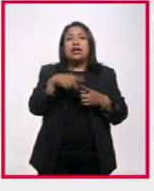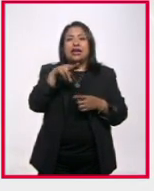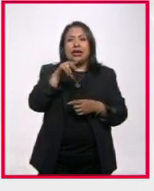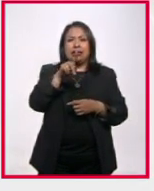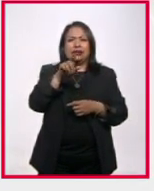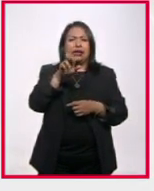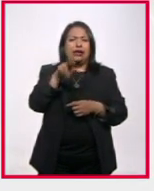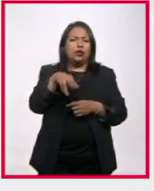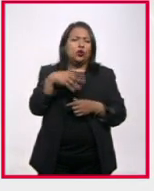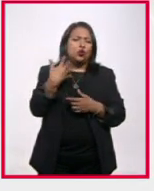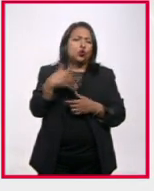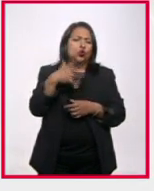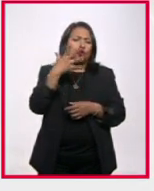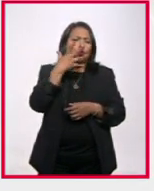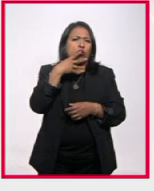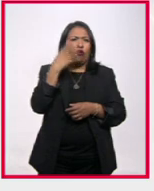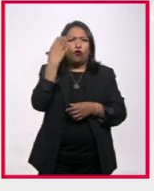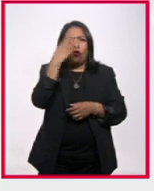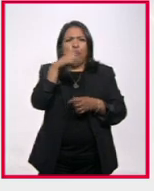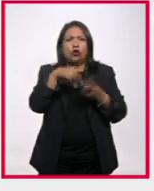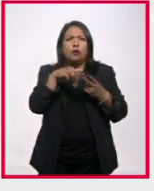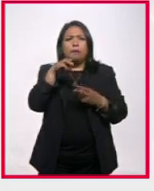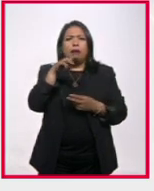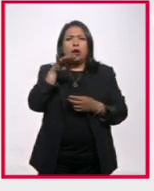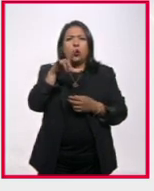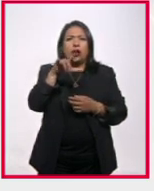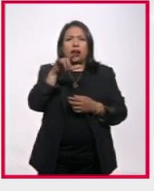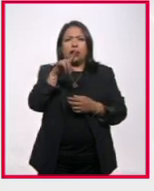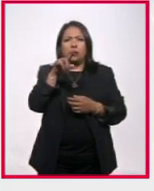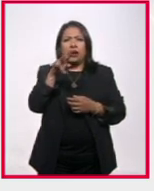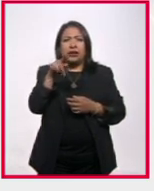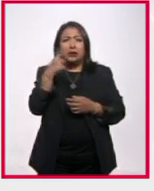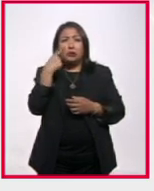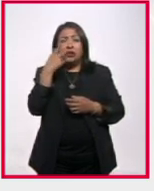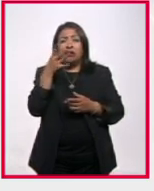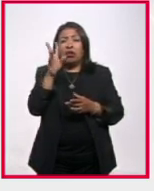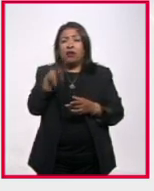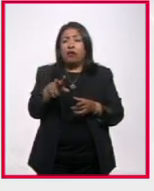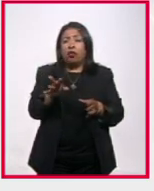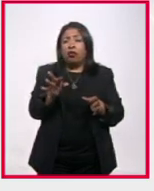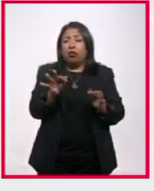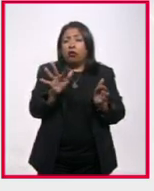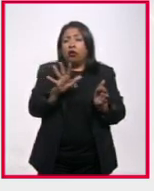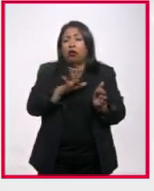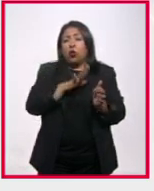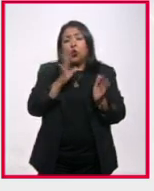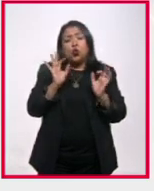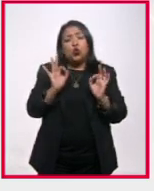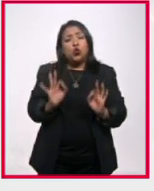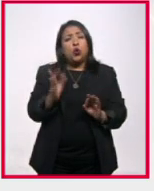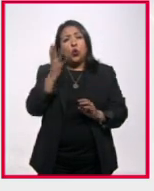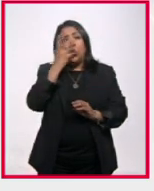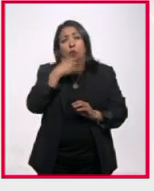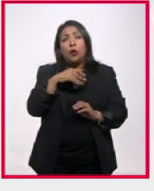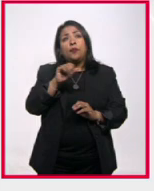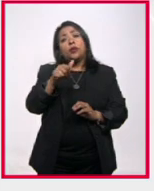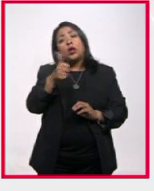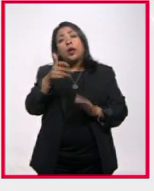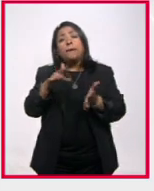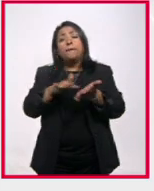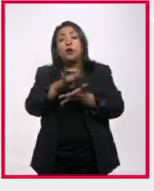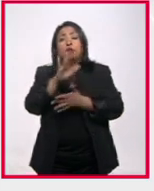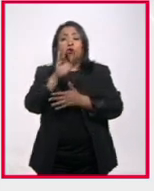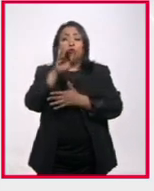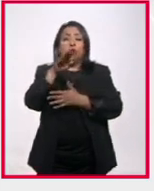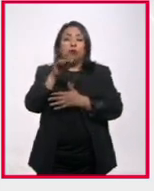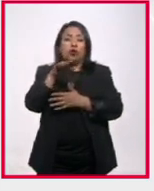que es maravillosa, las fotografías de Manuel Álvarez Bravo, que las viste, tiene una calidad padrísima. Y por otro lado, apoyo con la